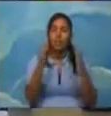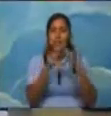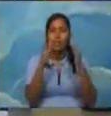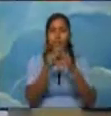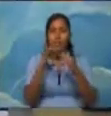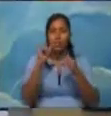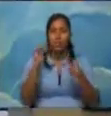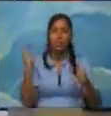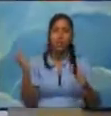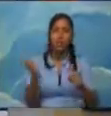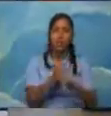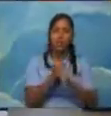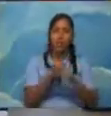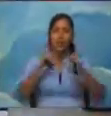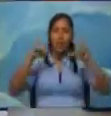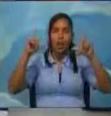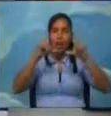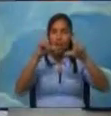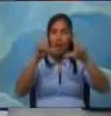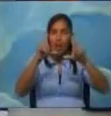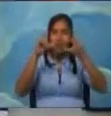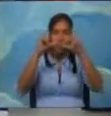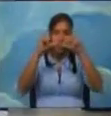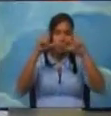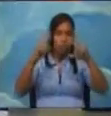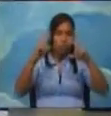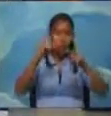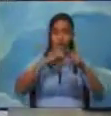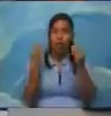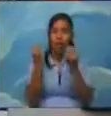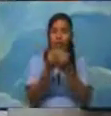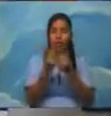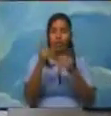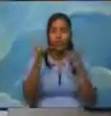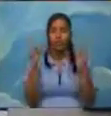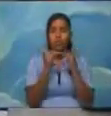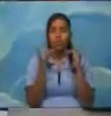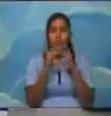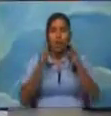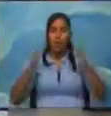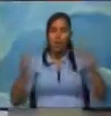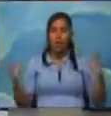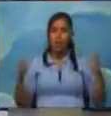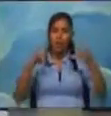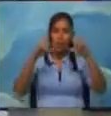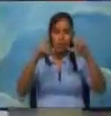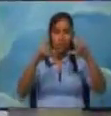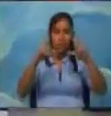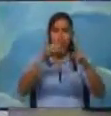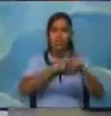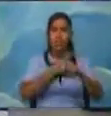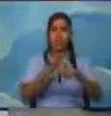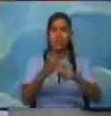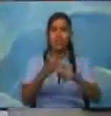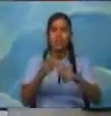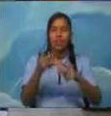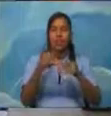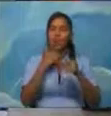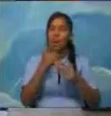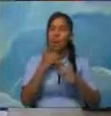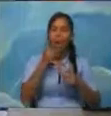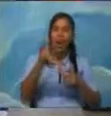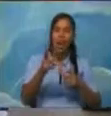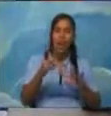encontrar la fotografía al lado de su cama, una tremenda fotografía del artista, del actor,